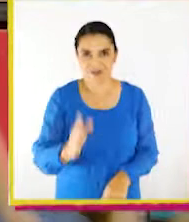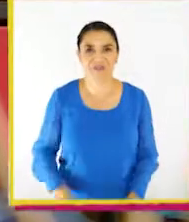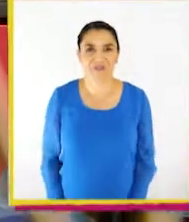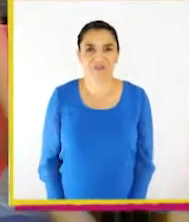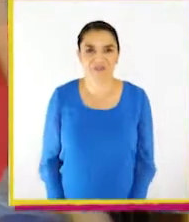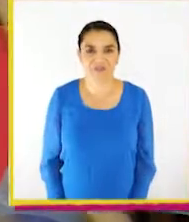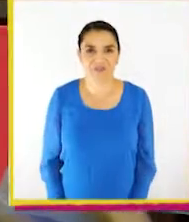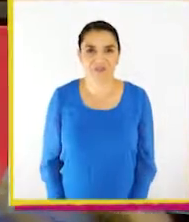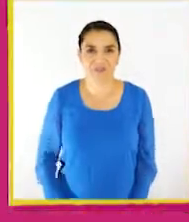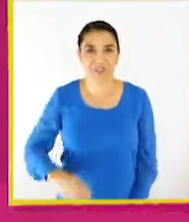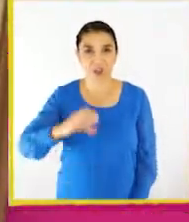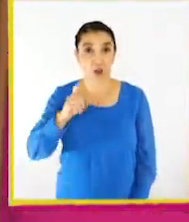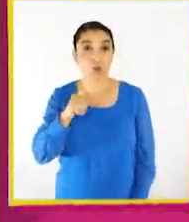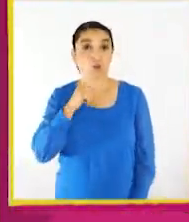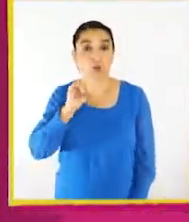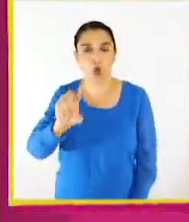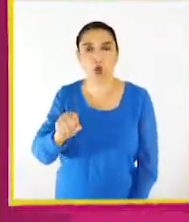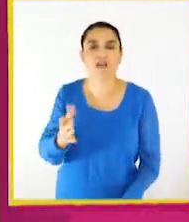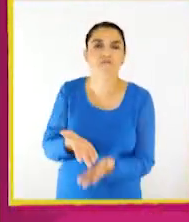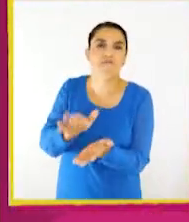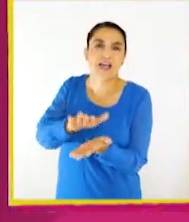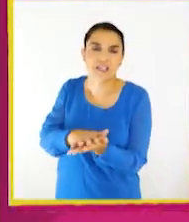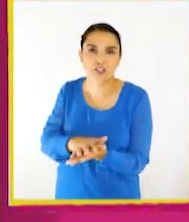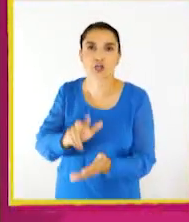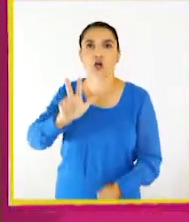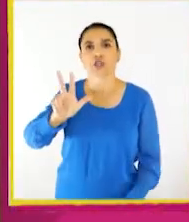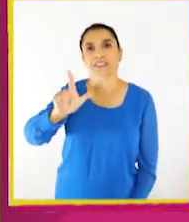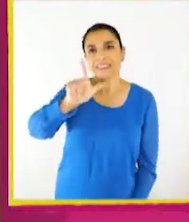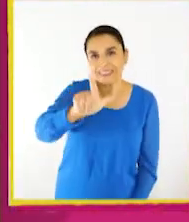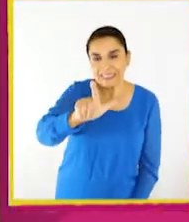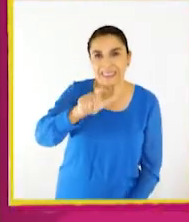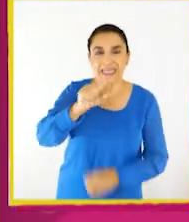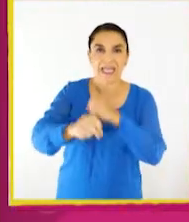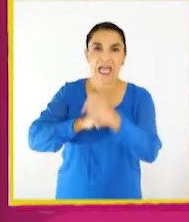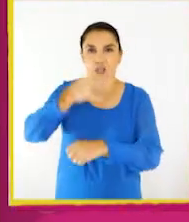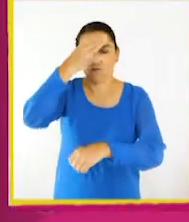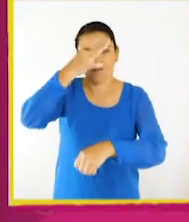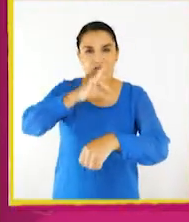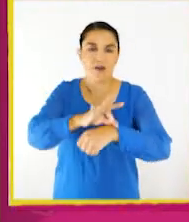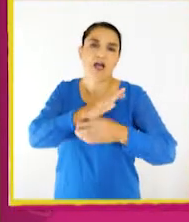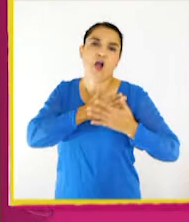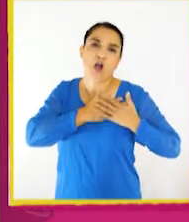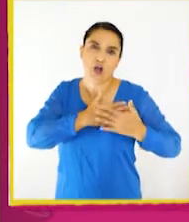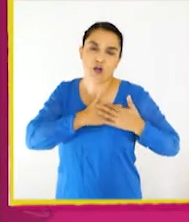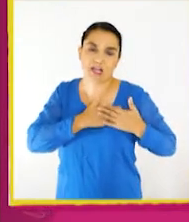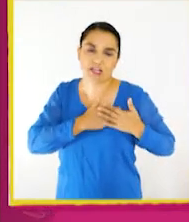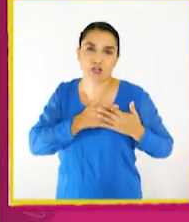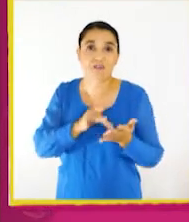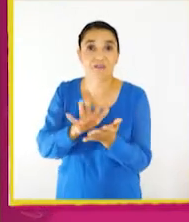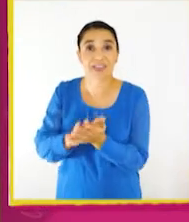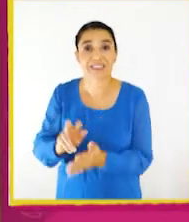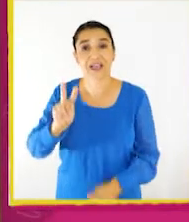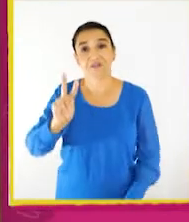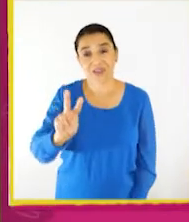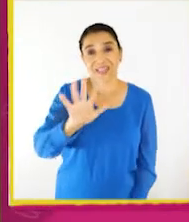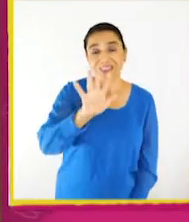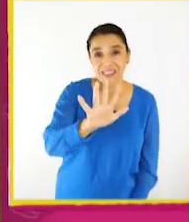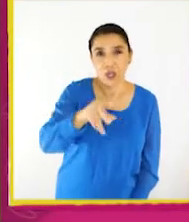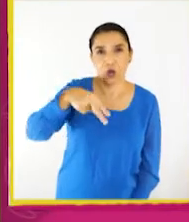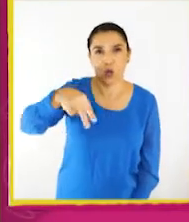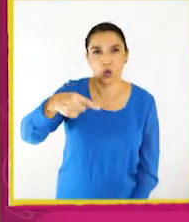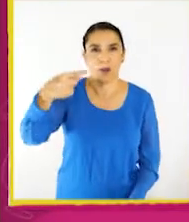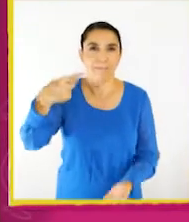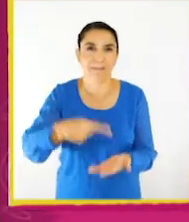cierre. Jacques Cousteau falleció a los 87 años a causa de complicaciones cardíacas el 25